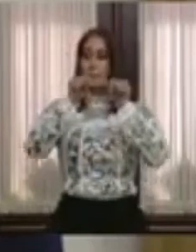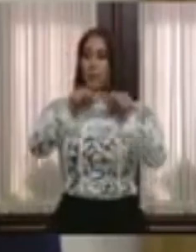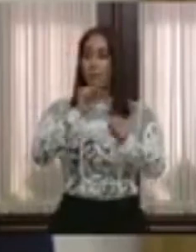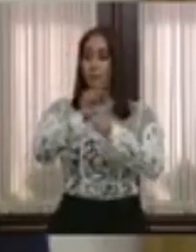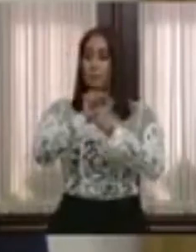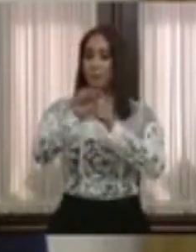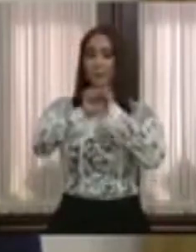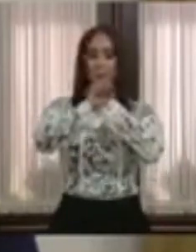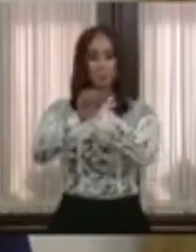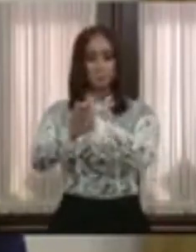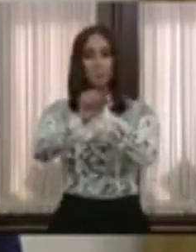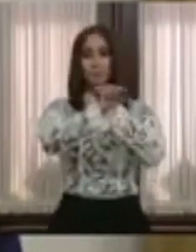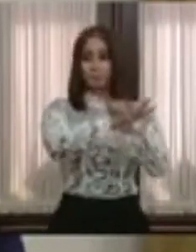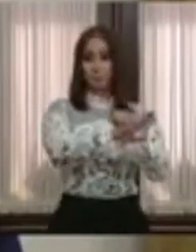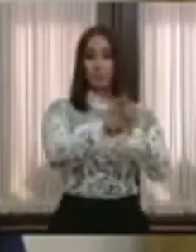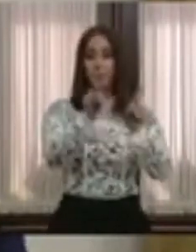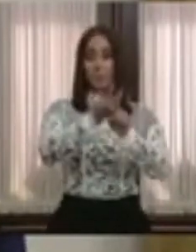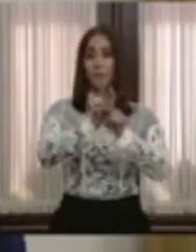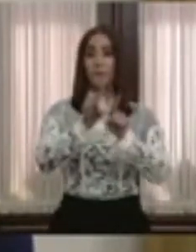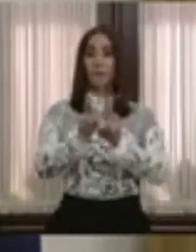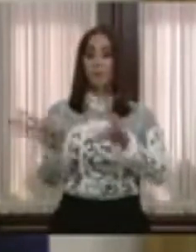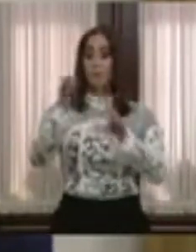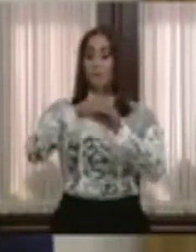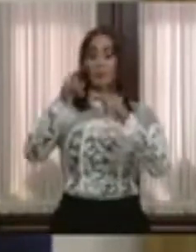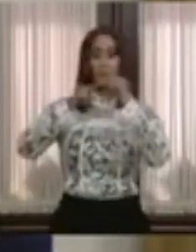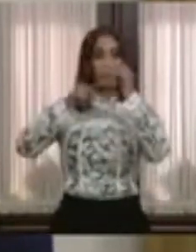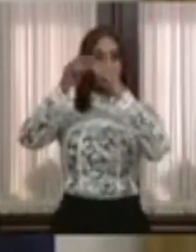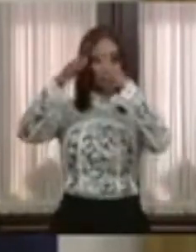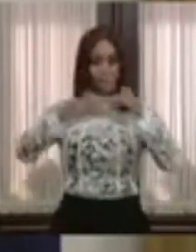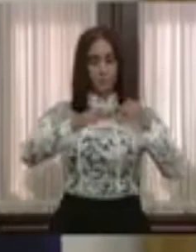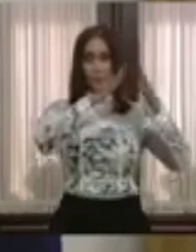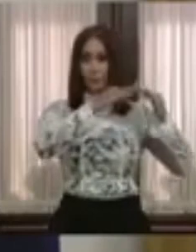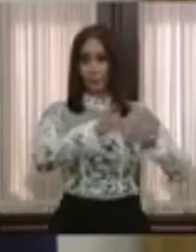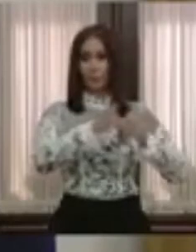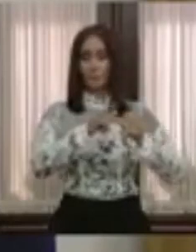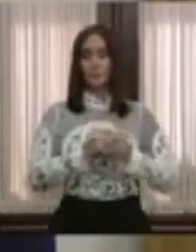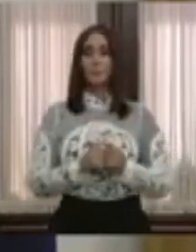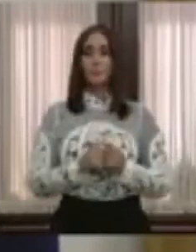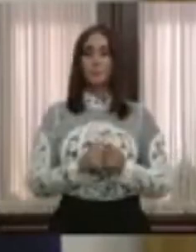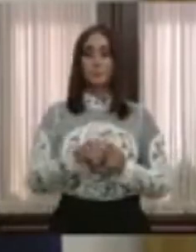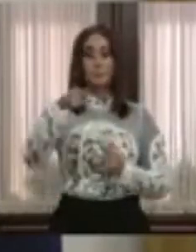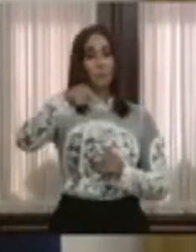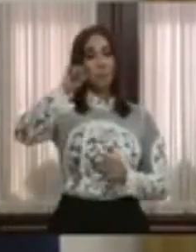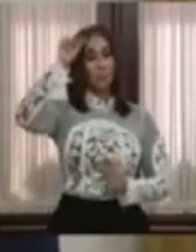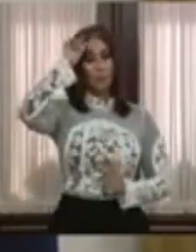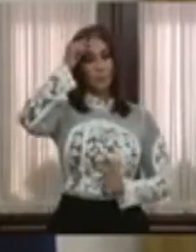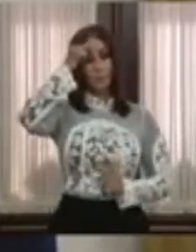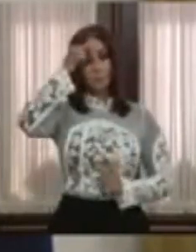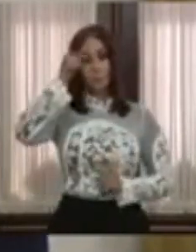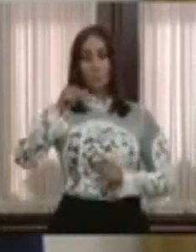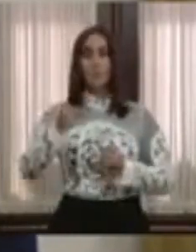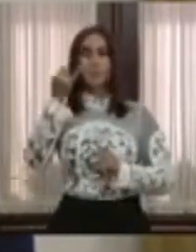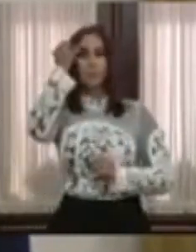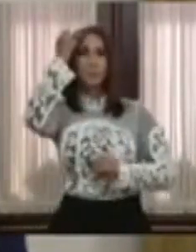publicidad y las inversiones de infraestructuras de manera conjunta. Este gobierno, en materia de turismo, no